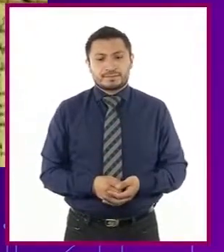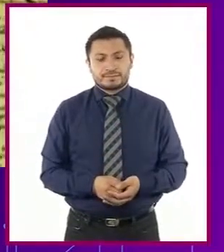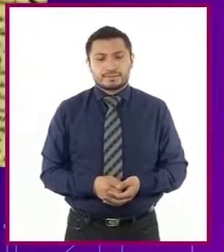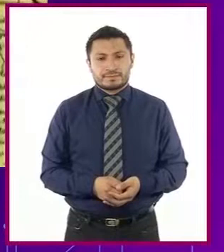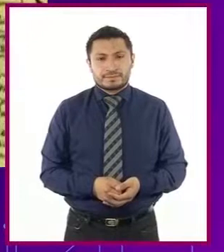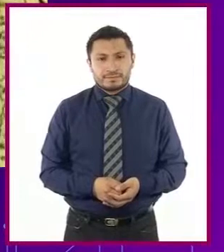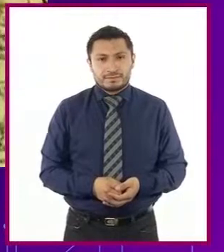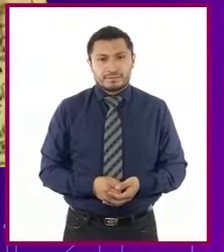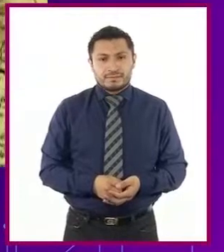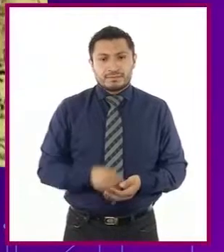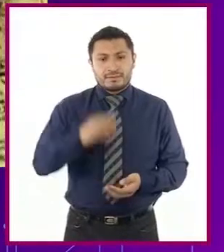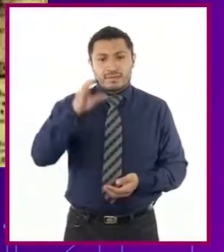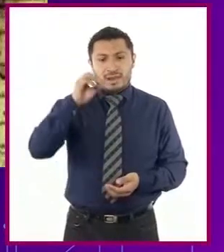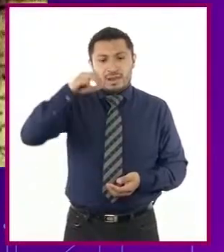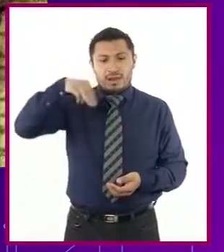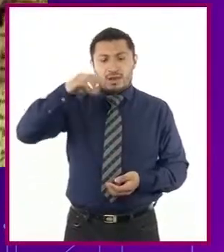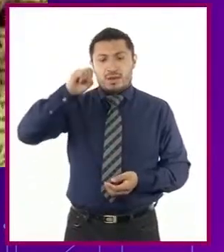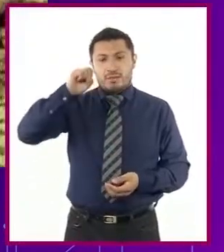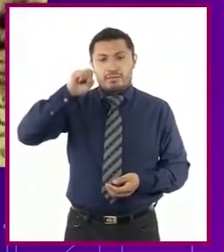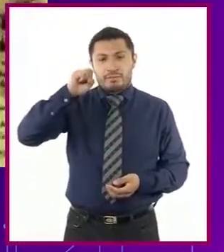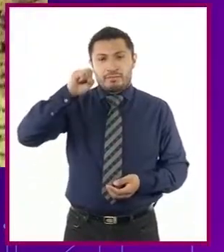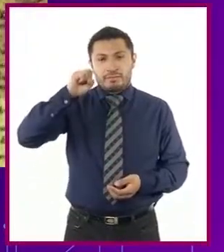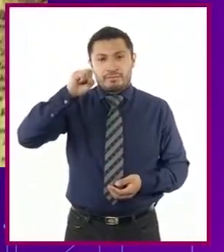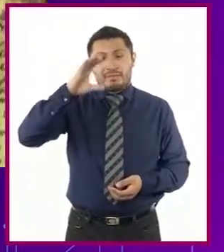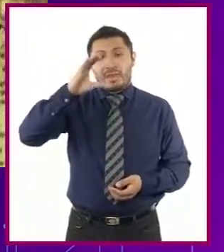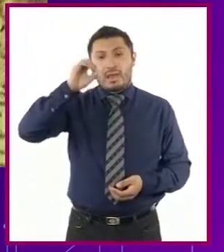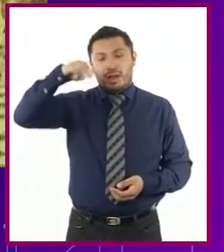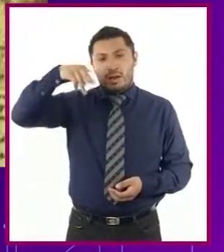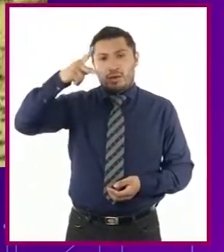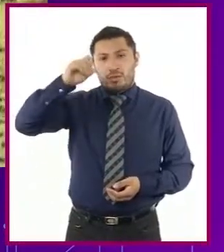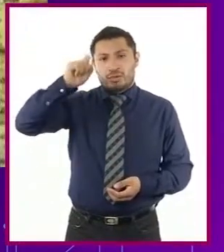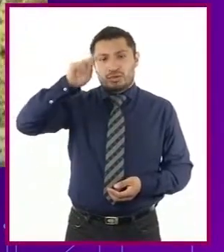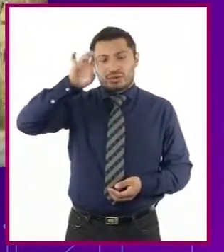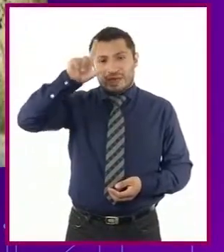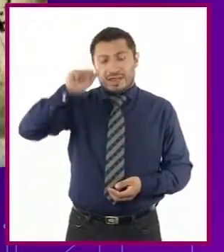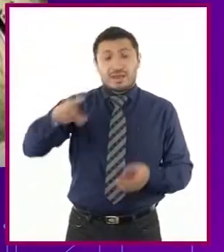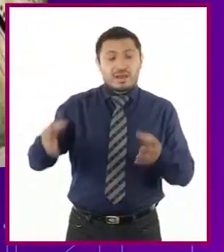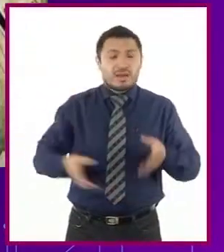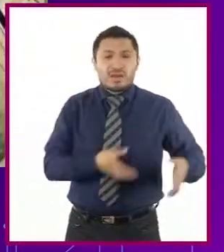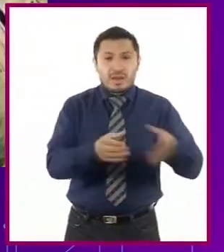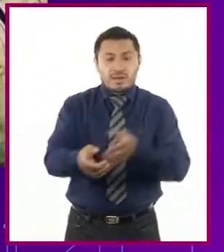Los de Compostela en el camino entre los actuales Zacatecas y Jalisco.